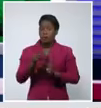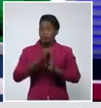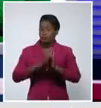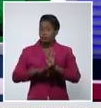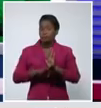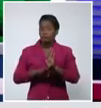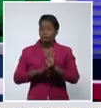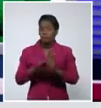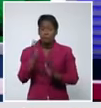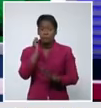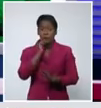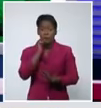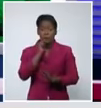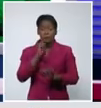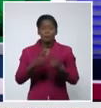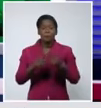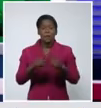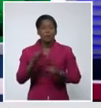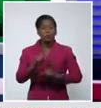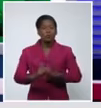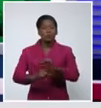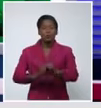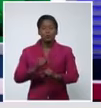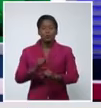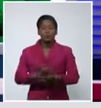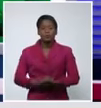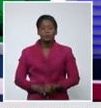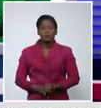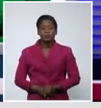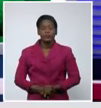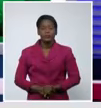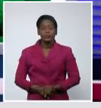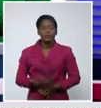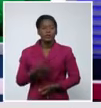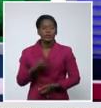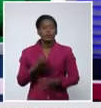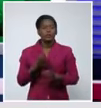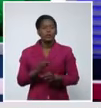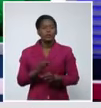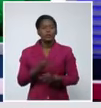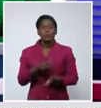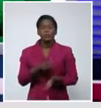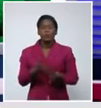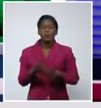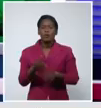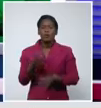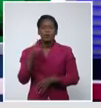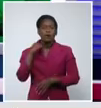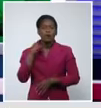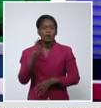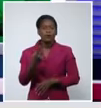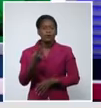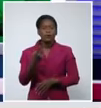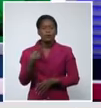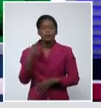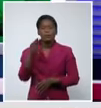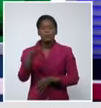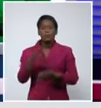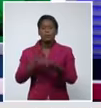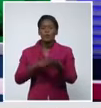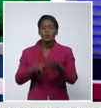incrementando. Yo no he tenido la oportunidad de ir hace más de un año a mi provincia, a Santiago de